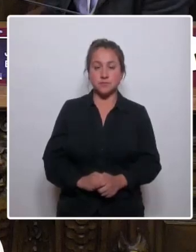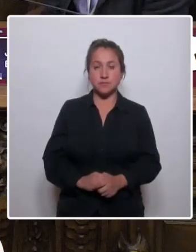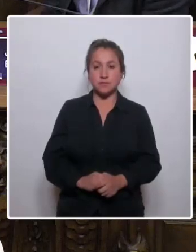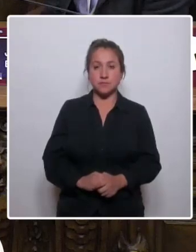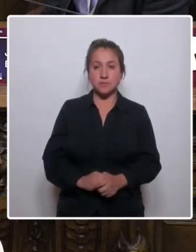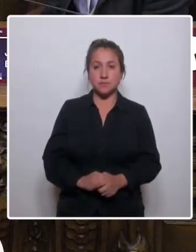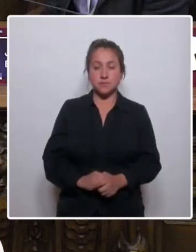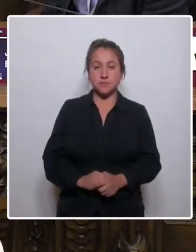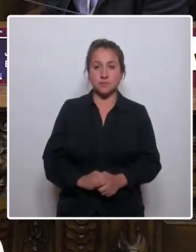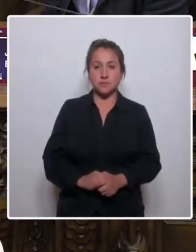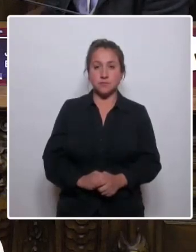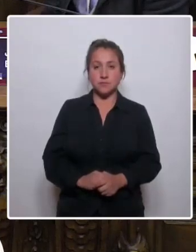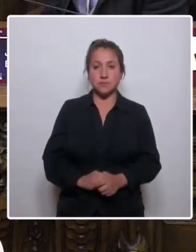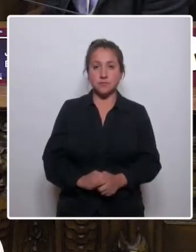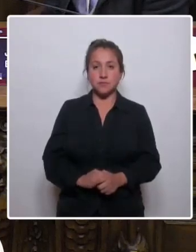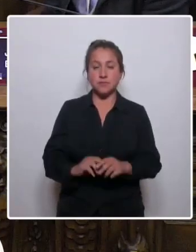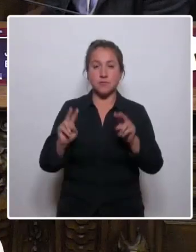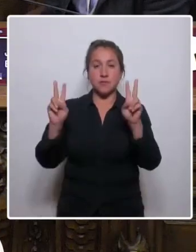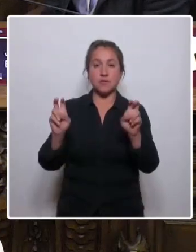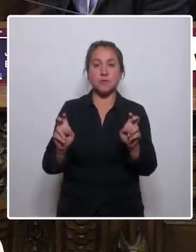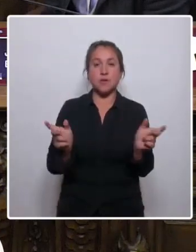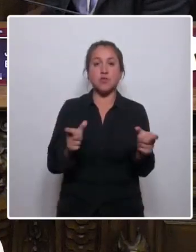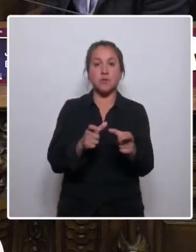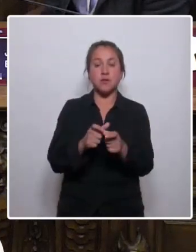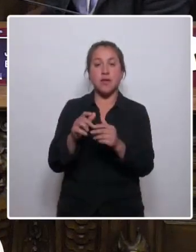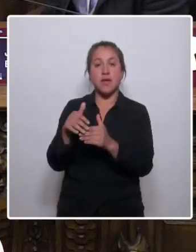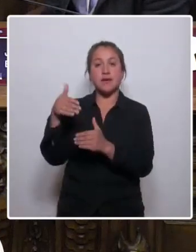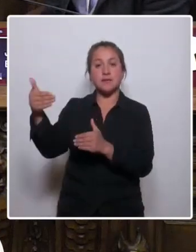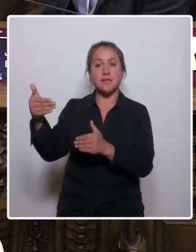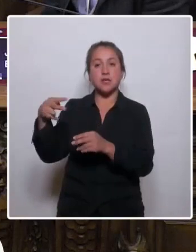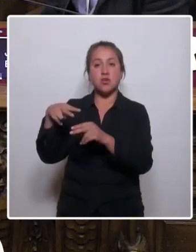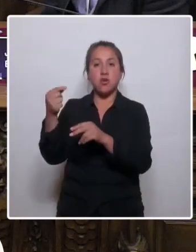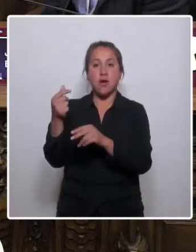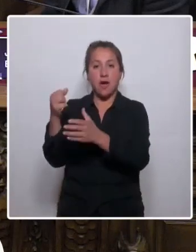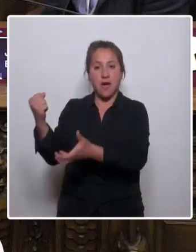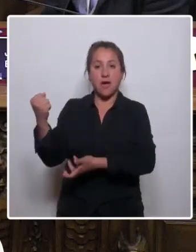Y pasamos al tema referido al Comité Externo de Asignaciones.